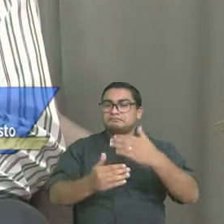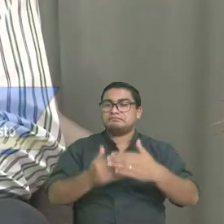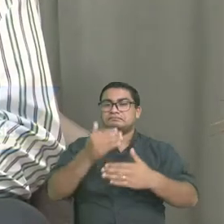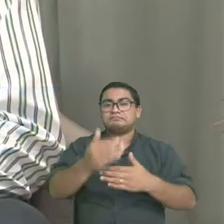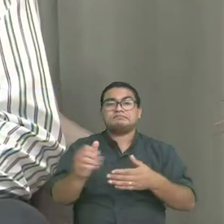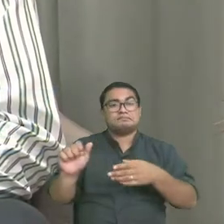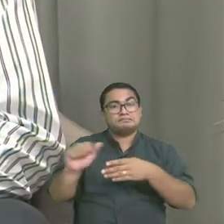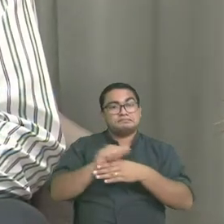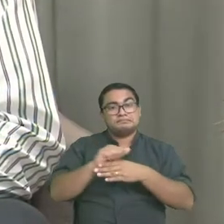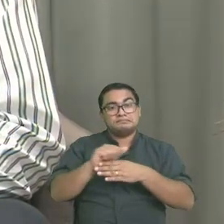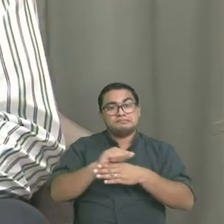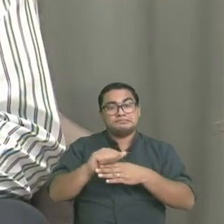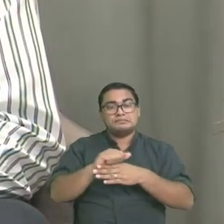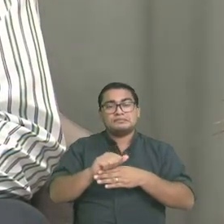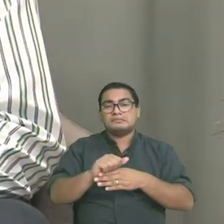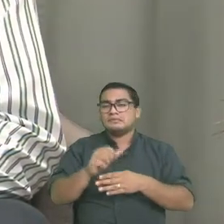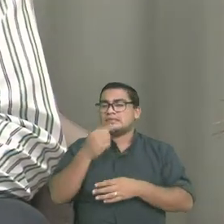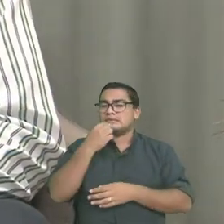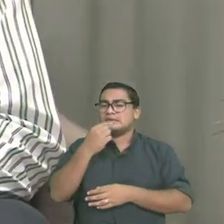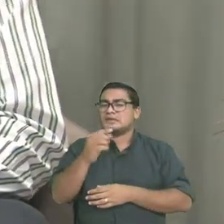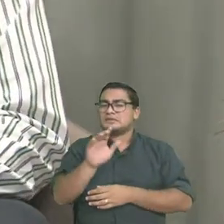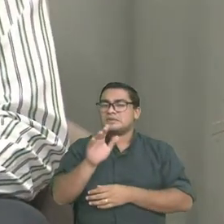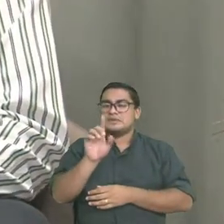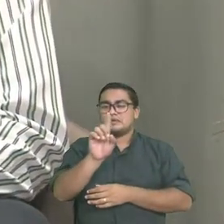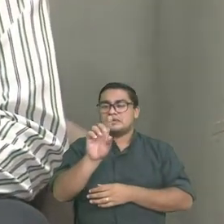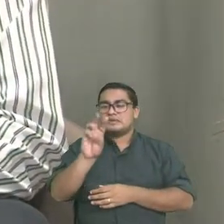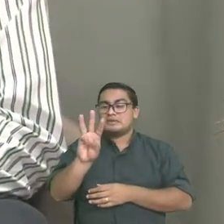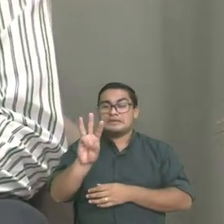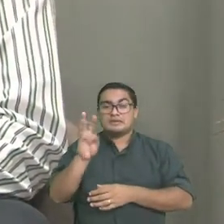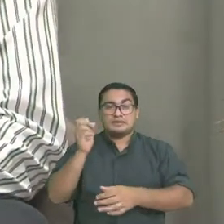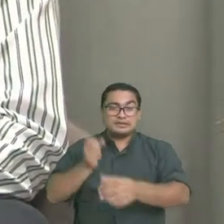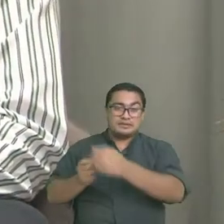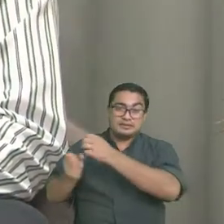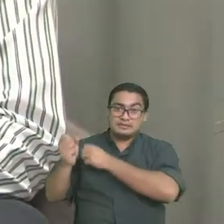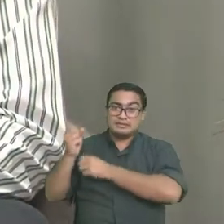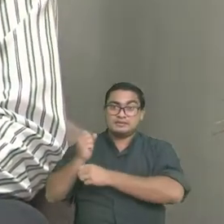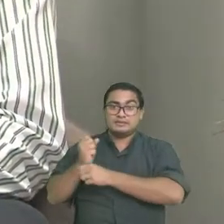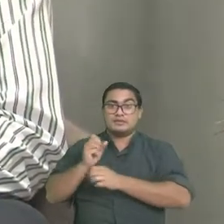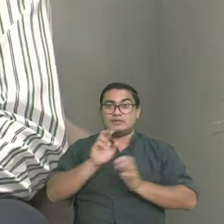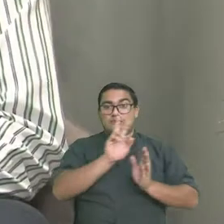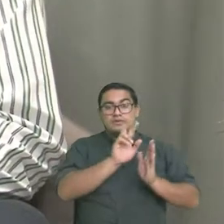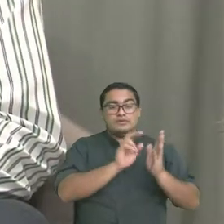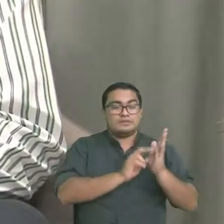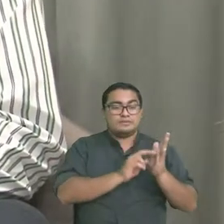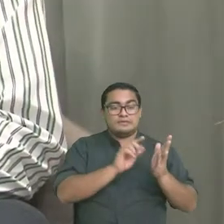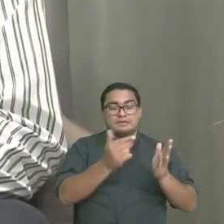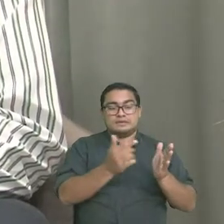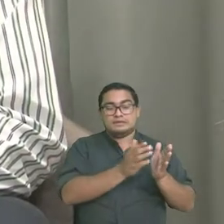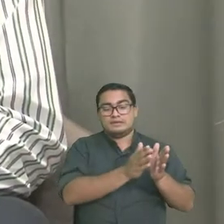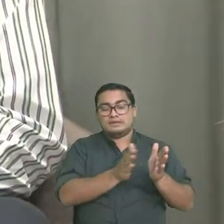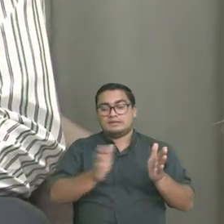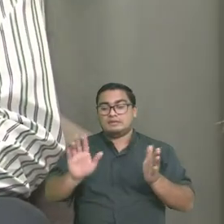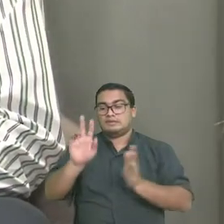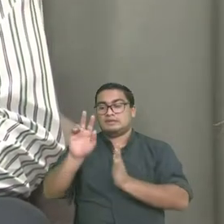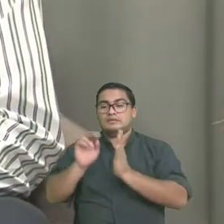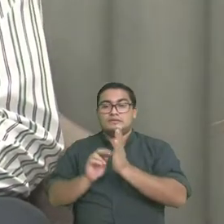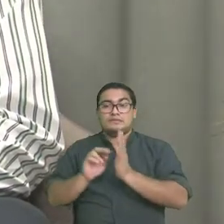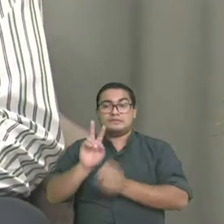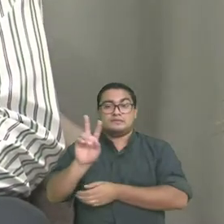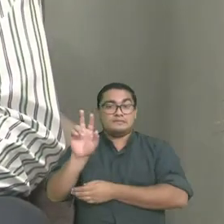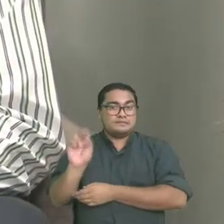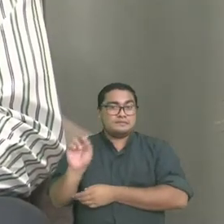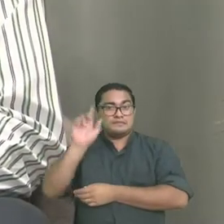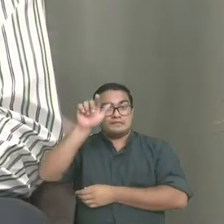implementando. En los últimos 13 años, del 2007 al 2020, durante el